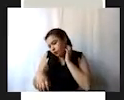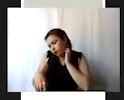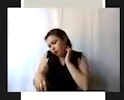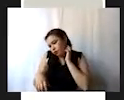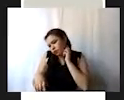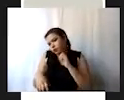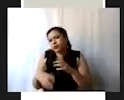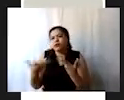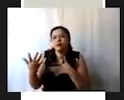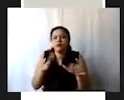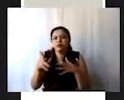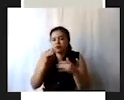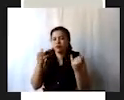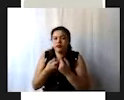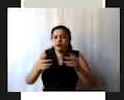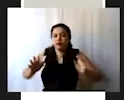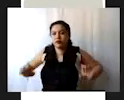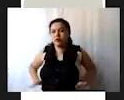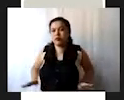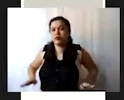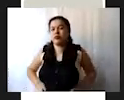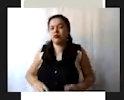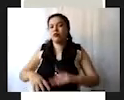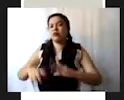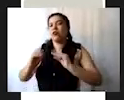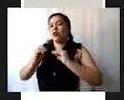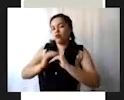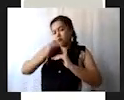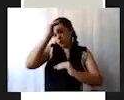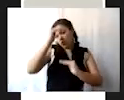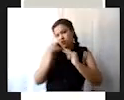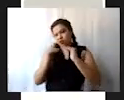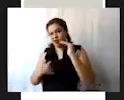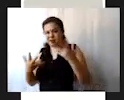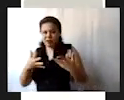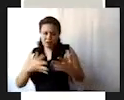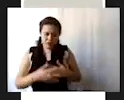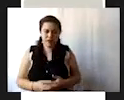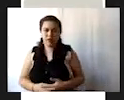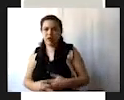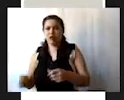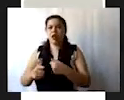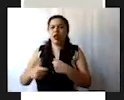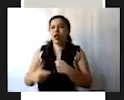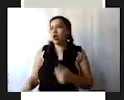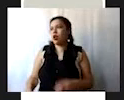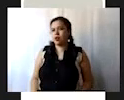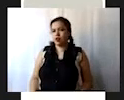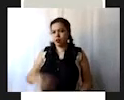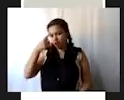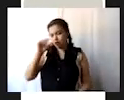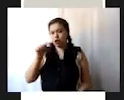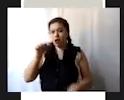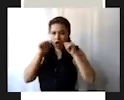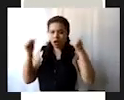menos bajo los mismos principios o valores. No es una cuestión, y se los digo porque hubo muchas organizaciones